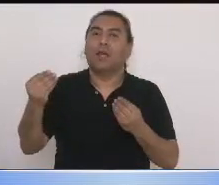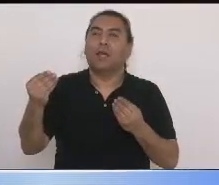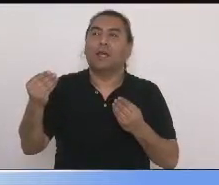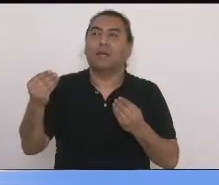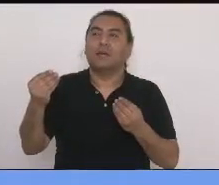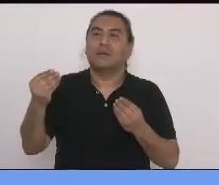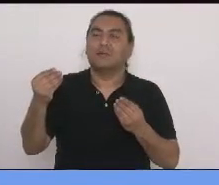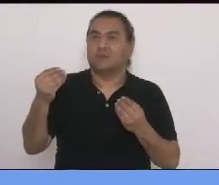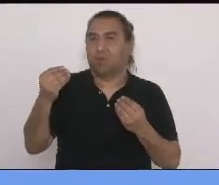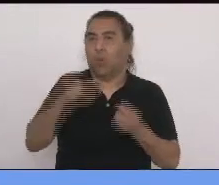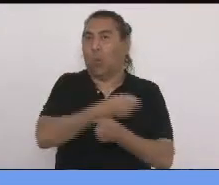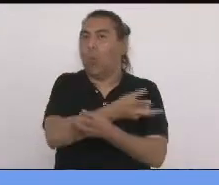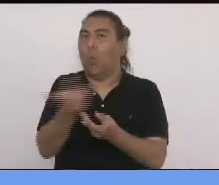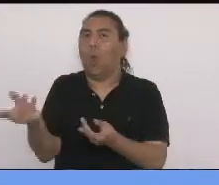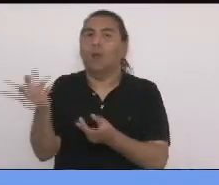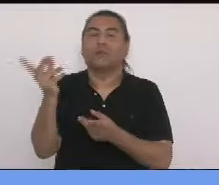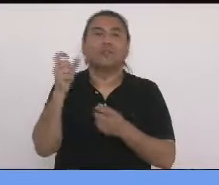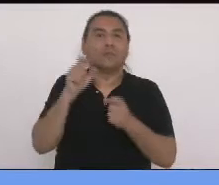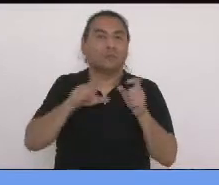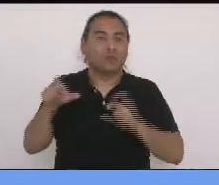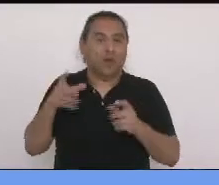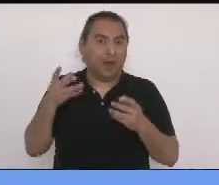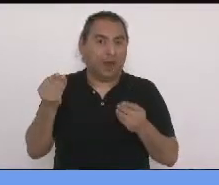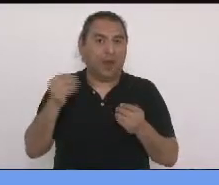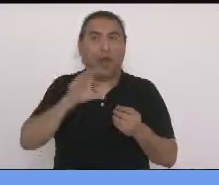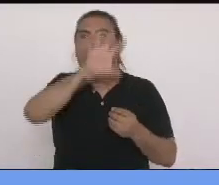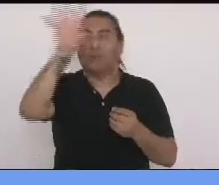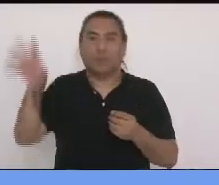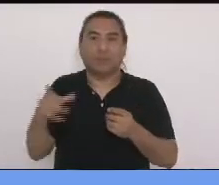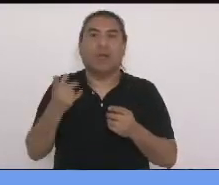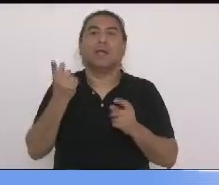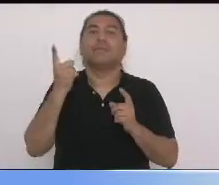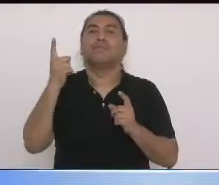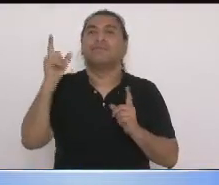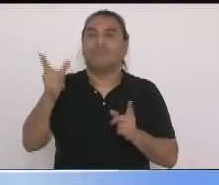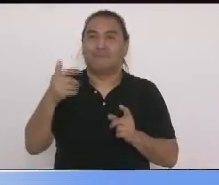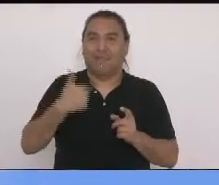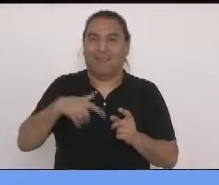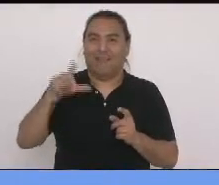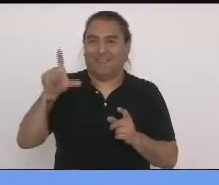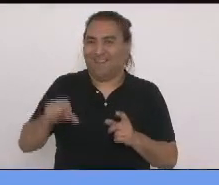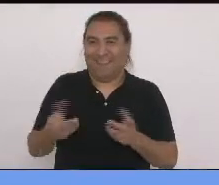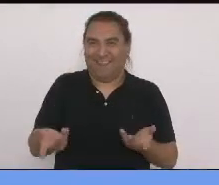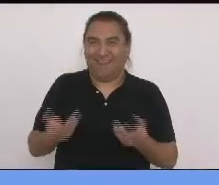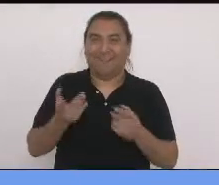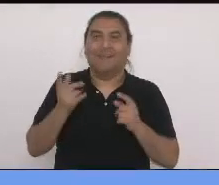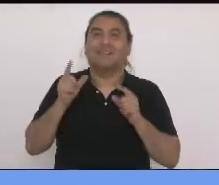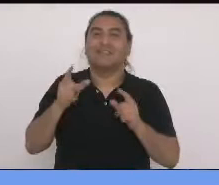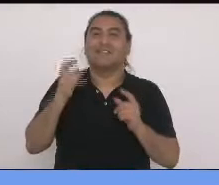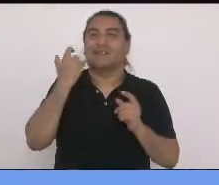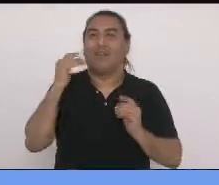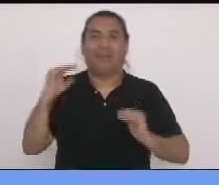habitantes de cada una de las provincias que forman parte de nuestro país es así que está equilibrado